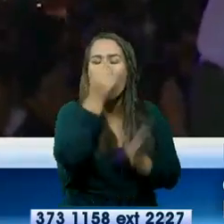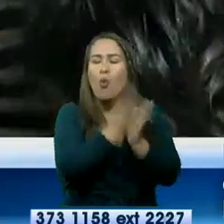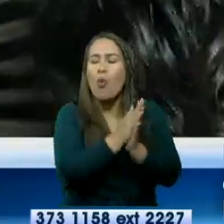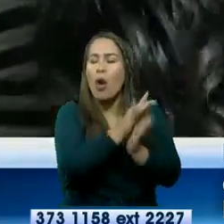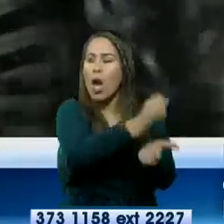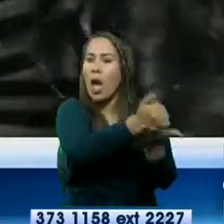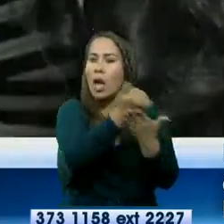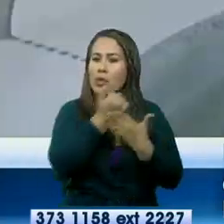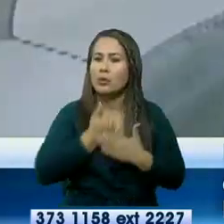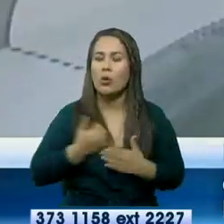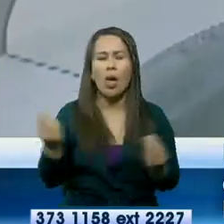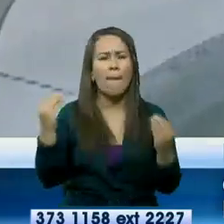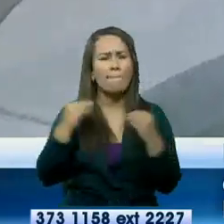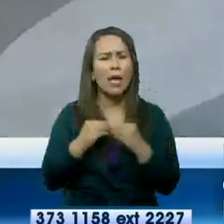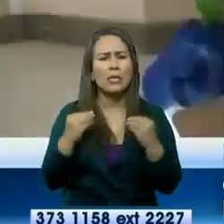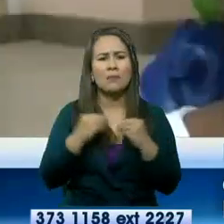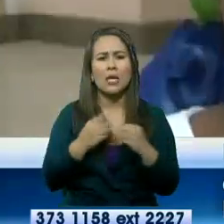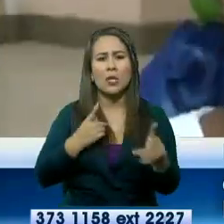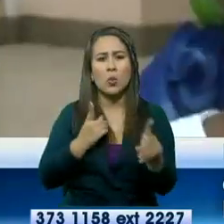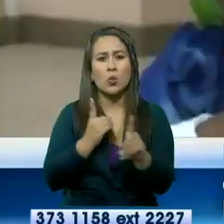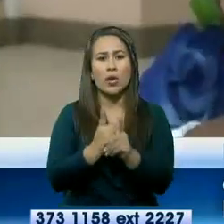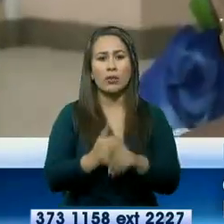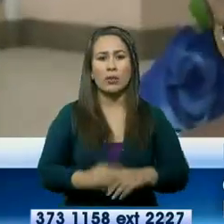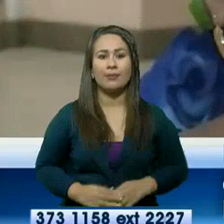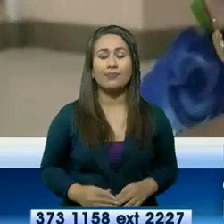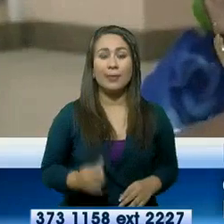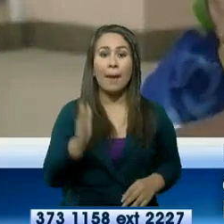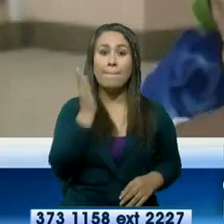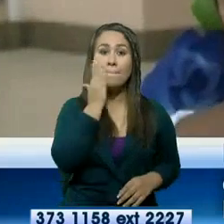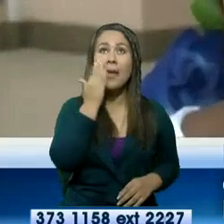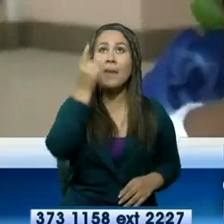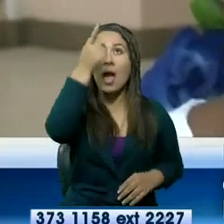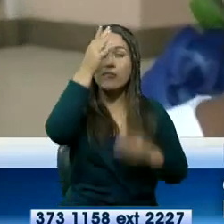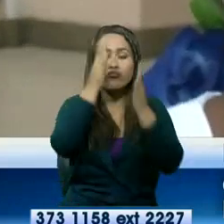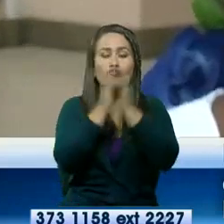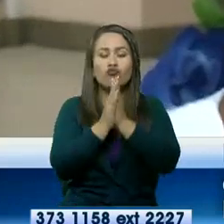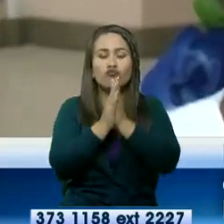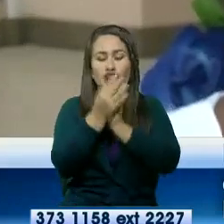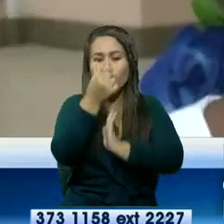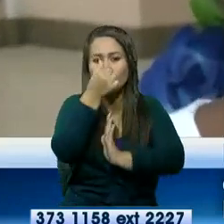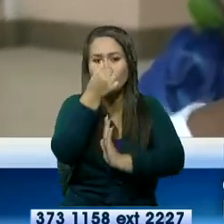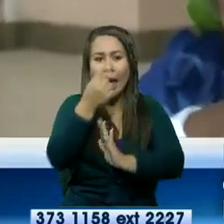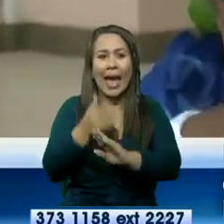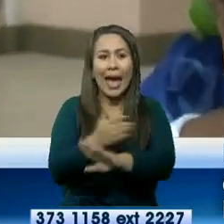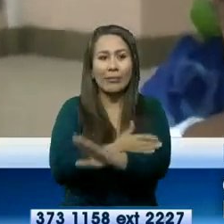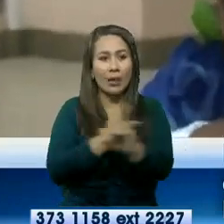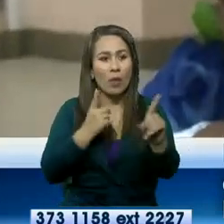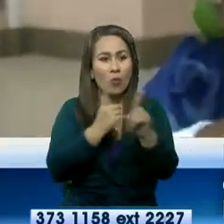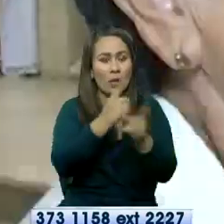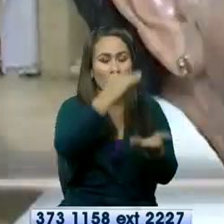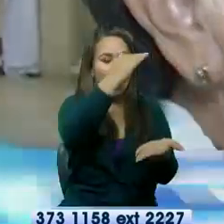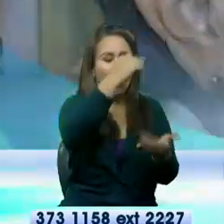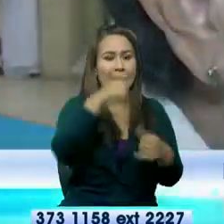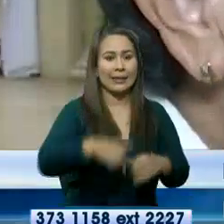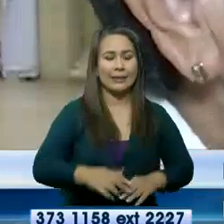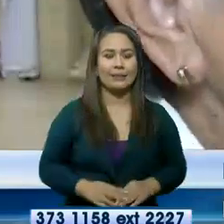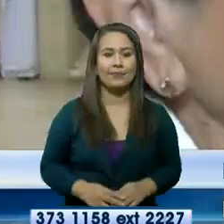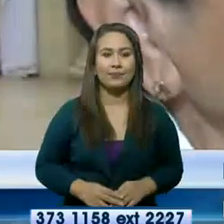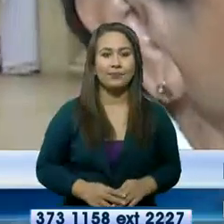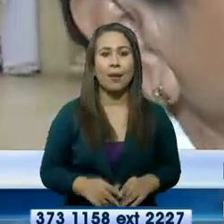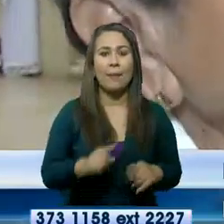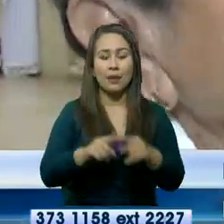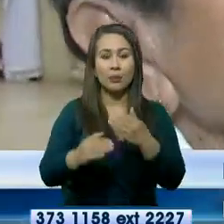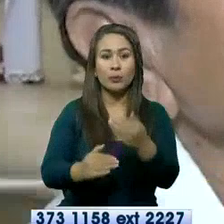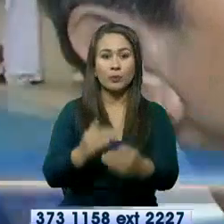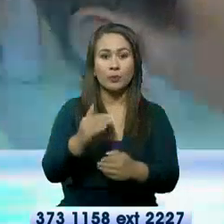cumple un año más de ser encontrada. Nuestra Madre Santísima de Agua Santa fue encontrada aquí en este templo. Pero de ahí para